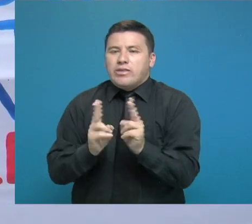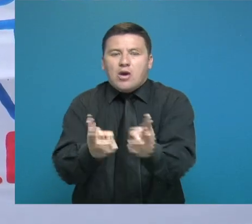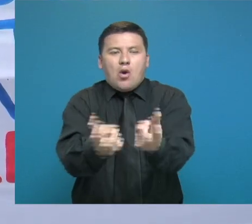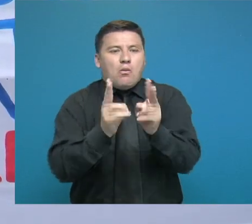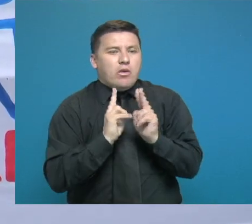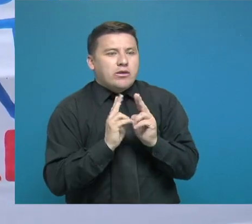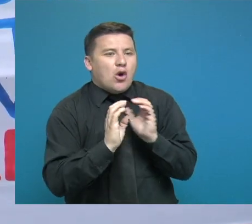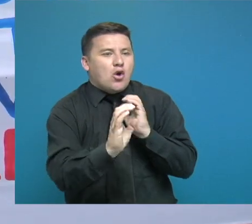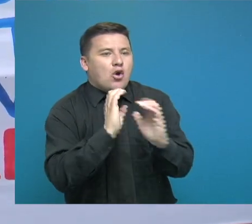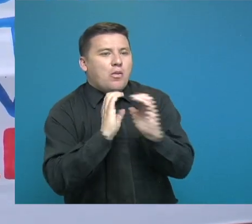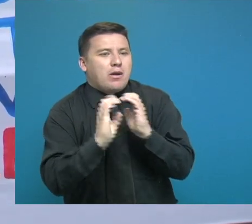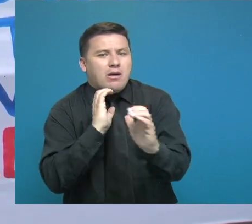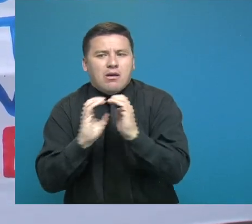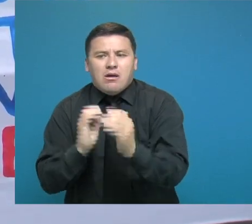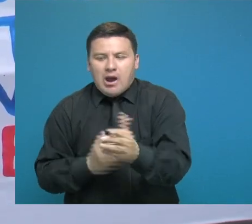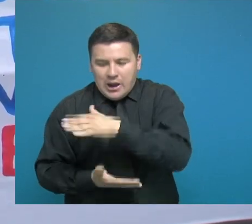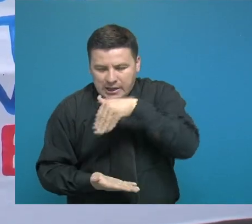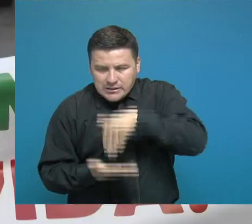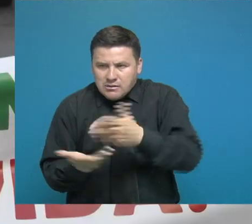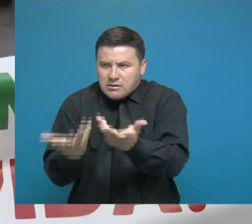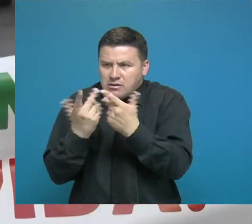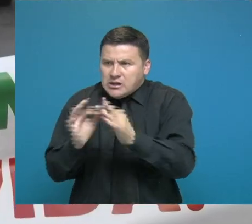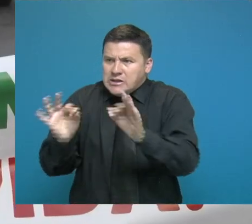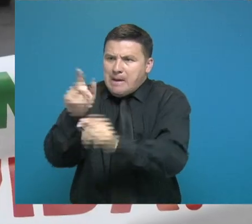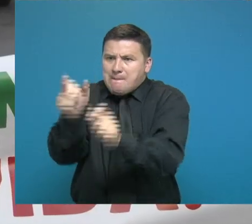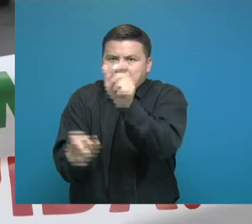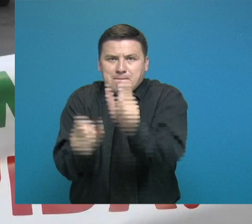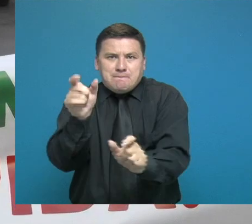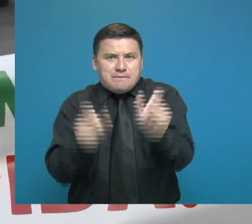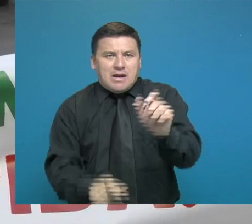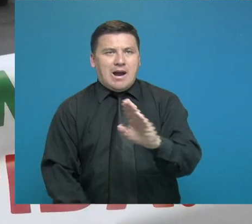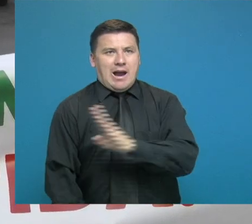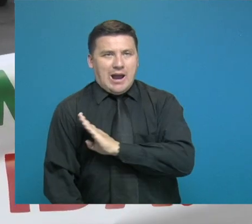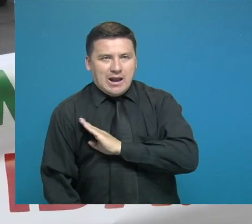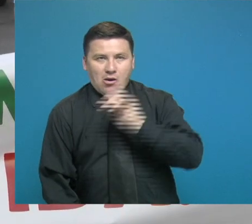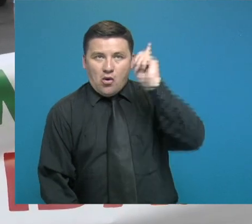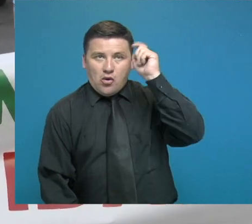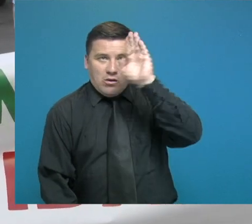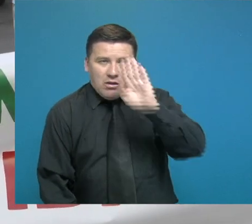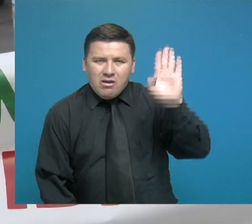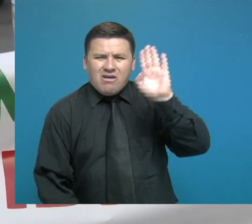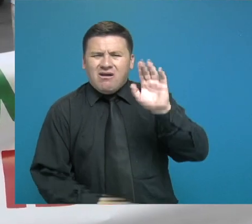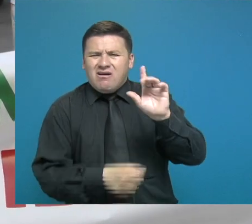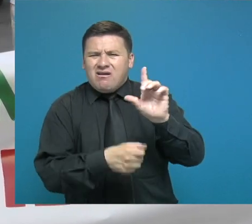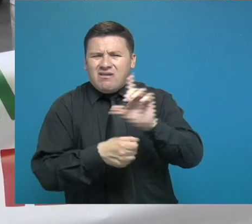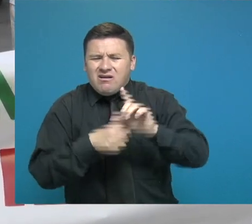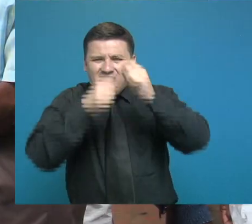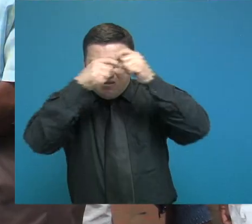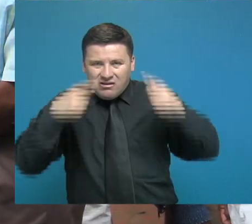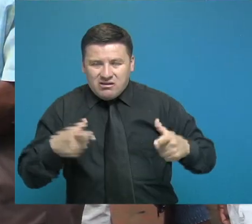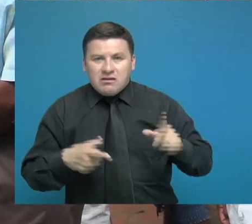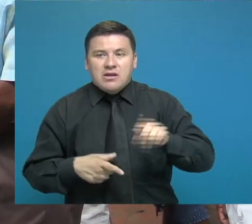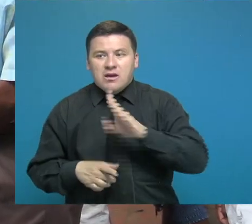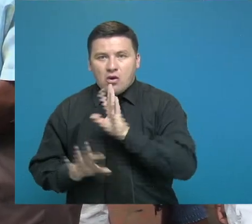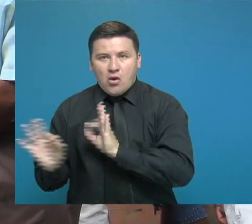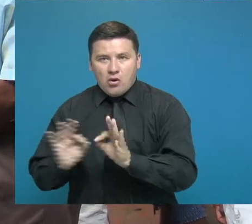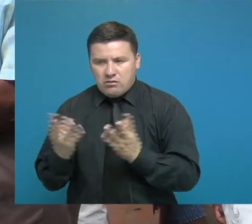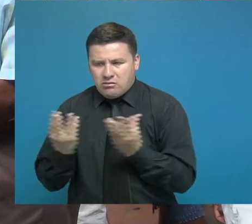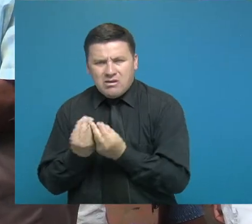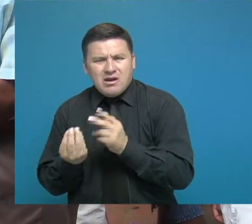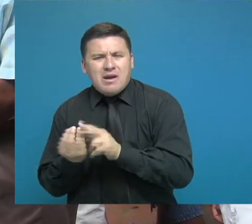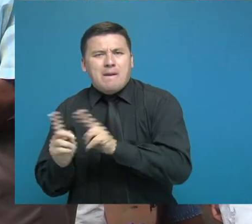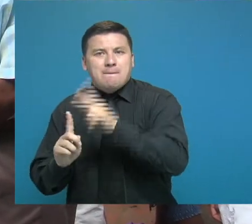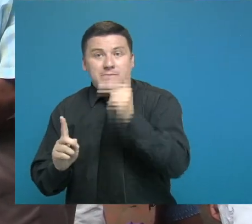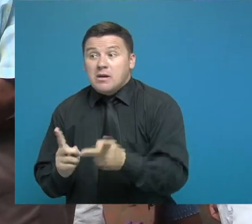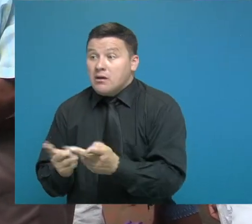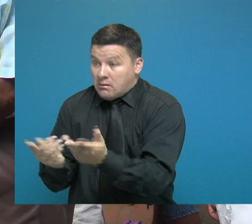comunicación entre el Centro Nacional de Memoria Histórica y actores tan importantes como los alcaldes, gobernadores, funcionarios locales y también las